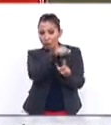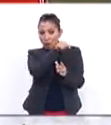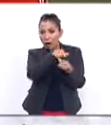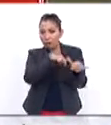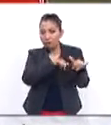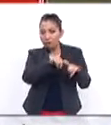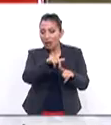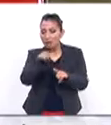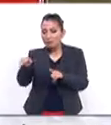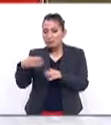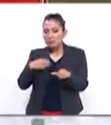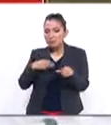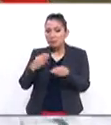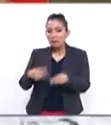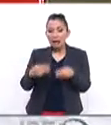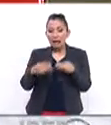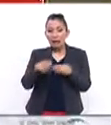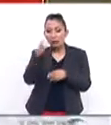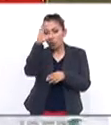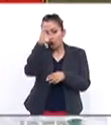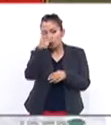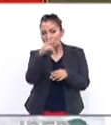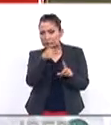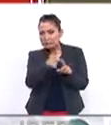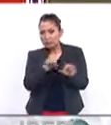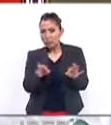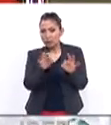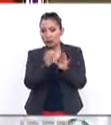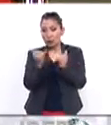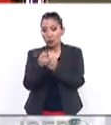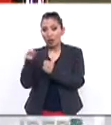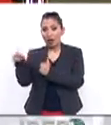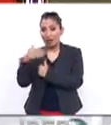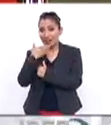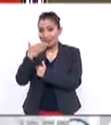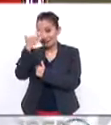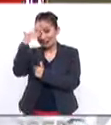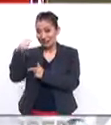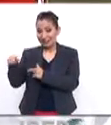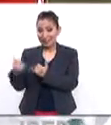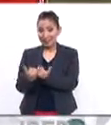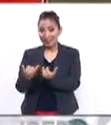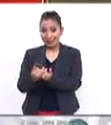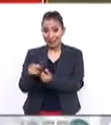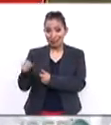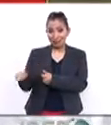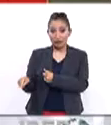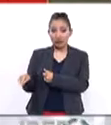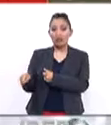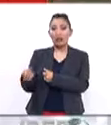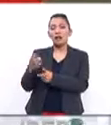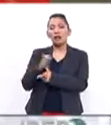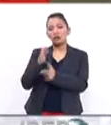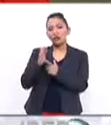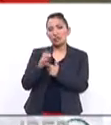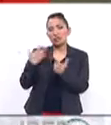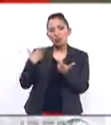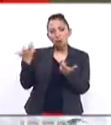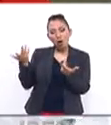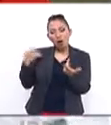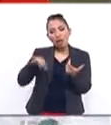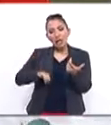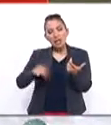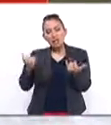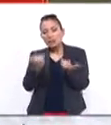posición geográfica y de mercado y de cultura estratégica, al igual que lo tienen los Emiratos Árabes Unidos. Entonces es una confluencia